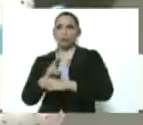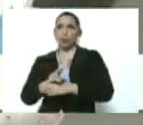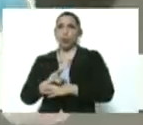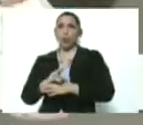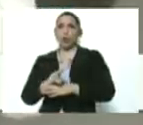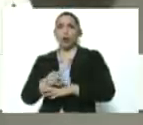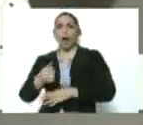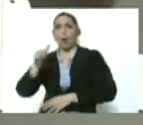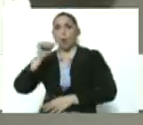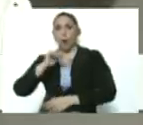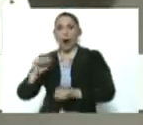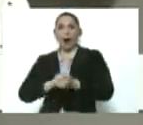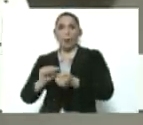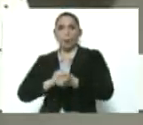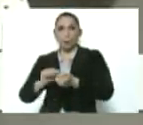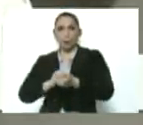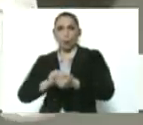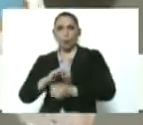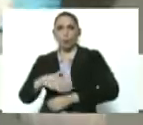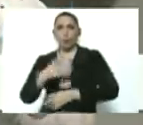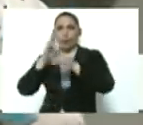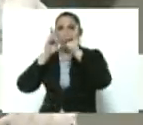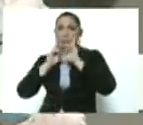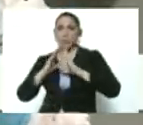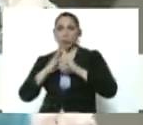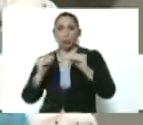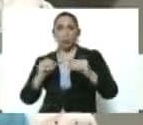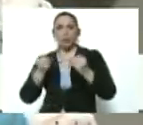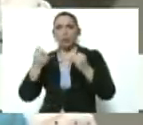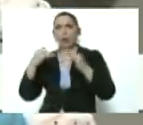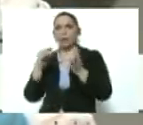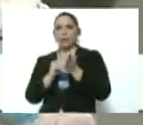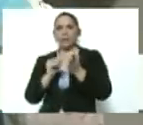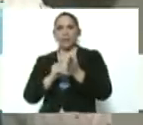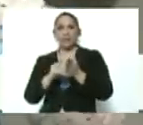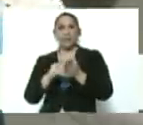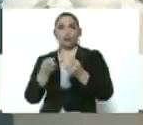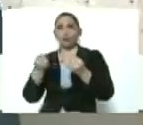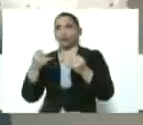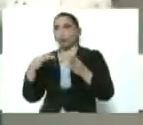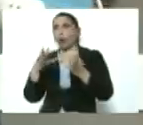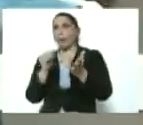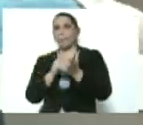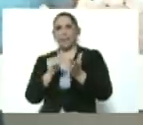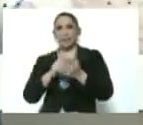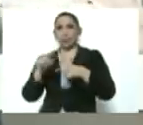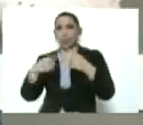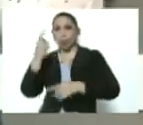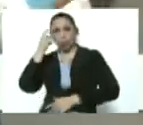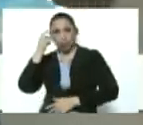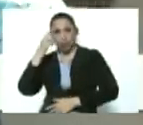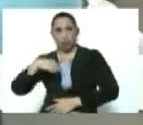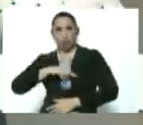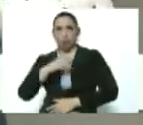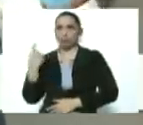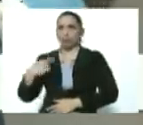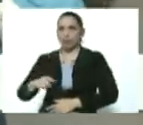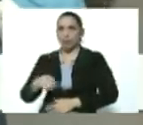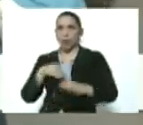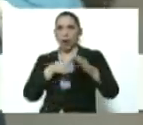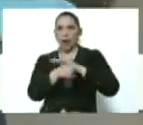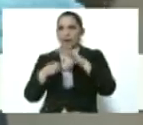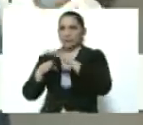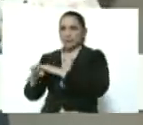jabón para poder desinfectar cuántas veces todas las veces porque todos los días nosotros tenemos acceso a